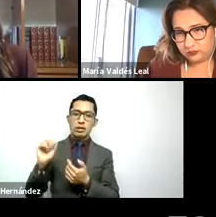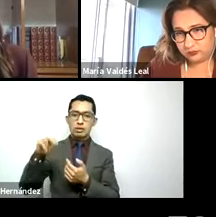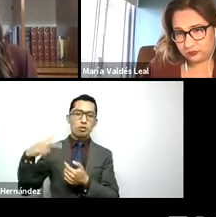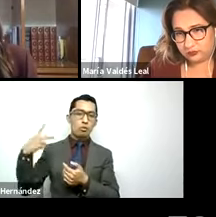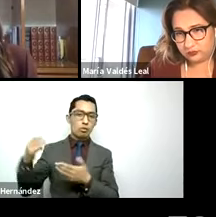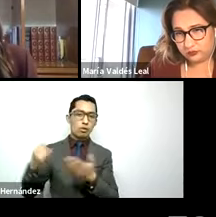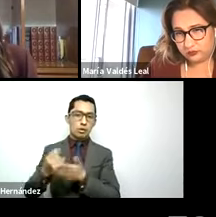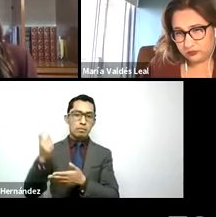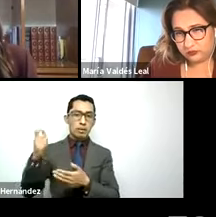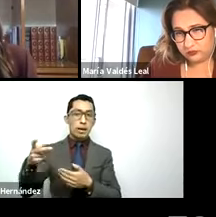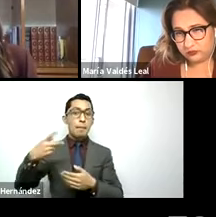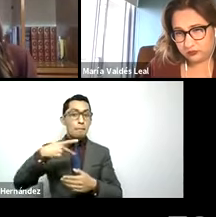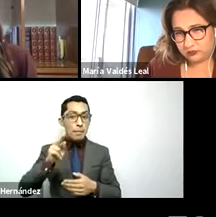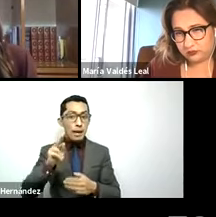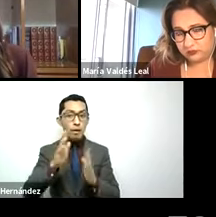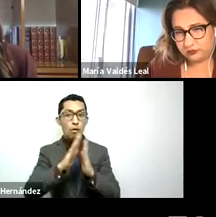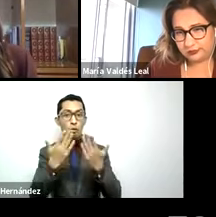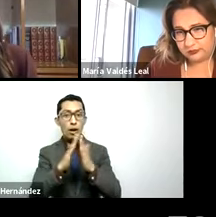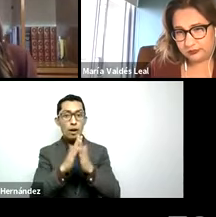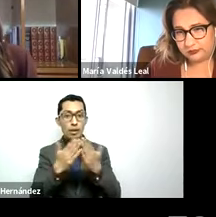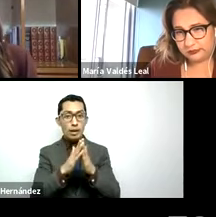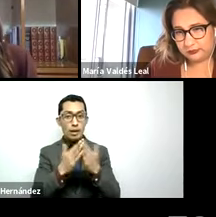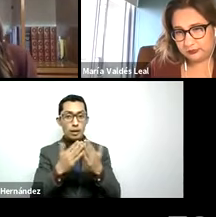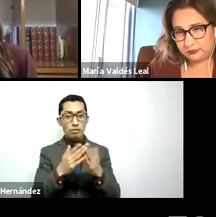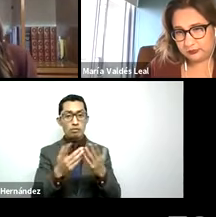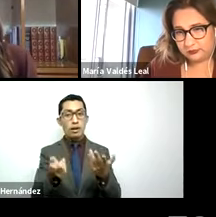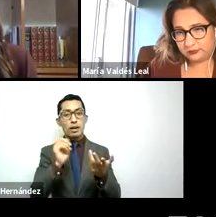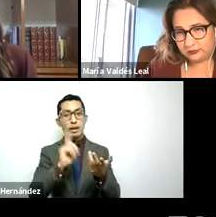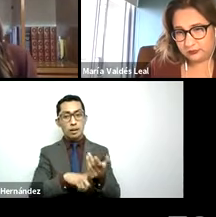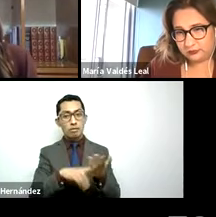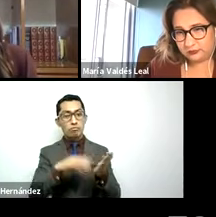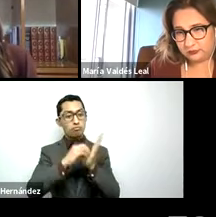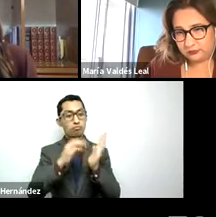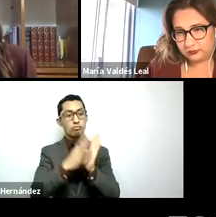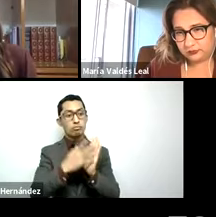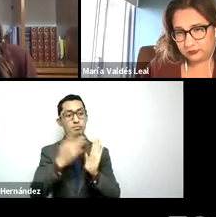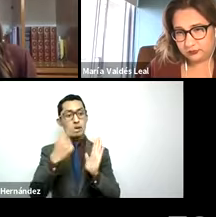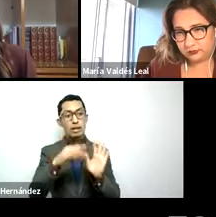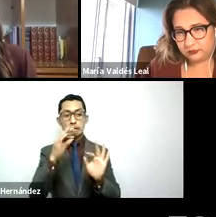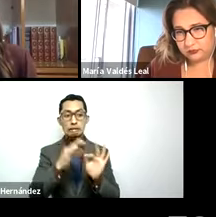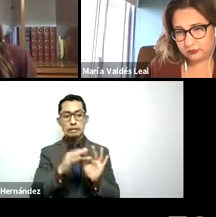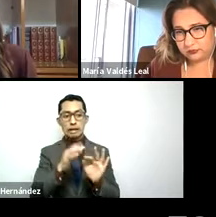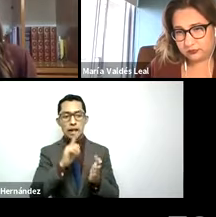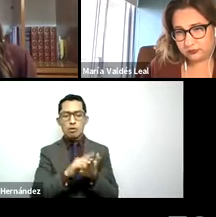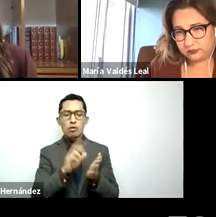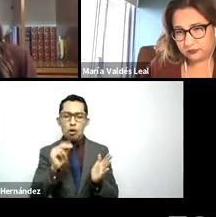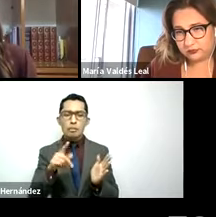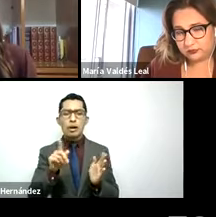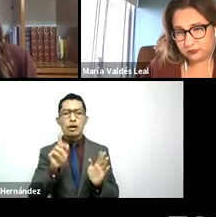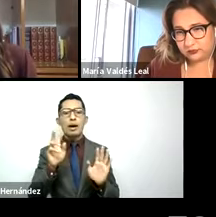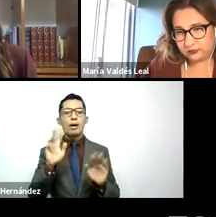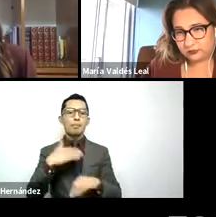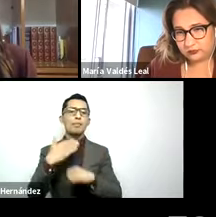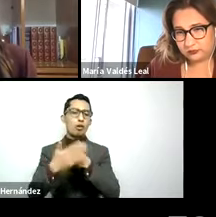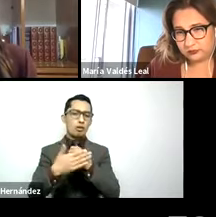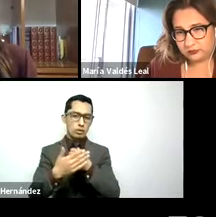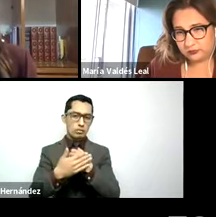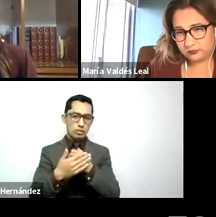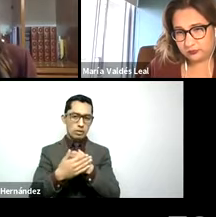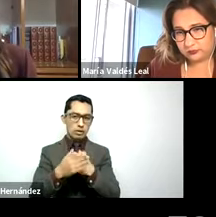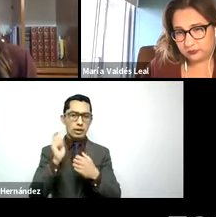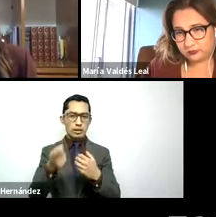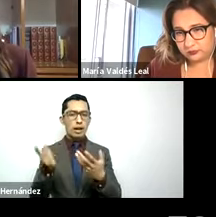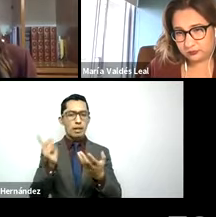esté como tal en el cuaderno, no. Entonces, pues a eso habría que remitirse más a nuestro sistema